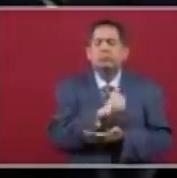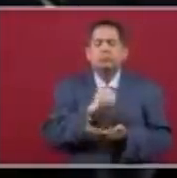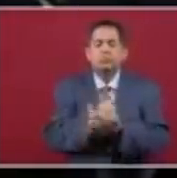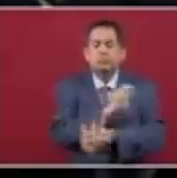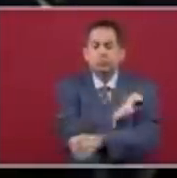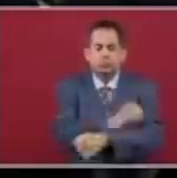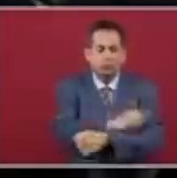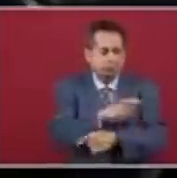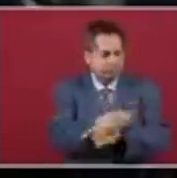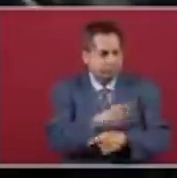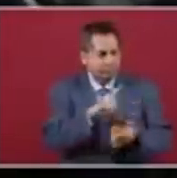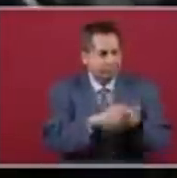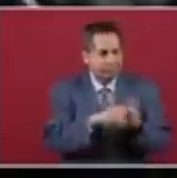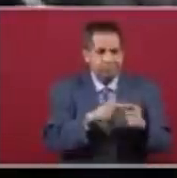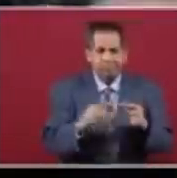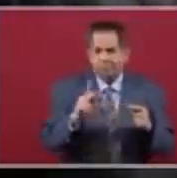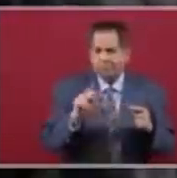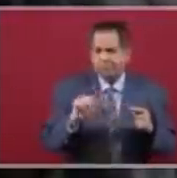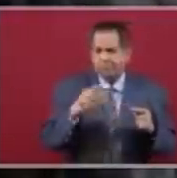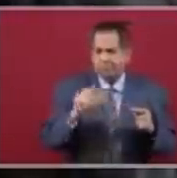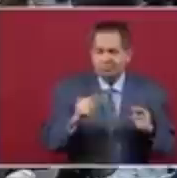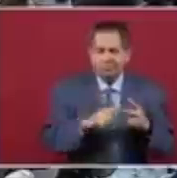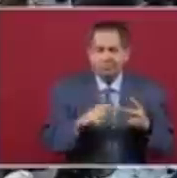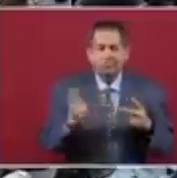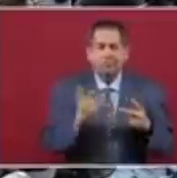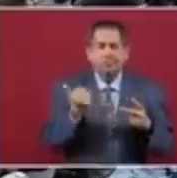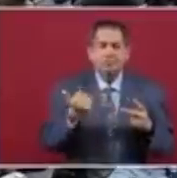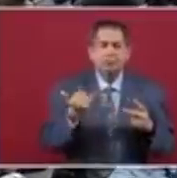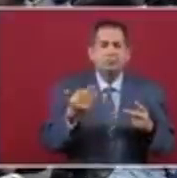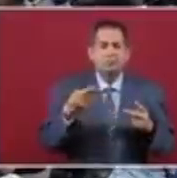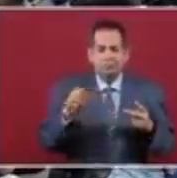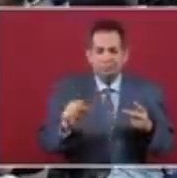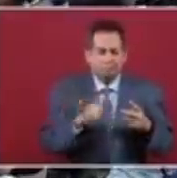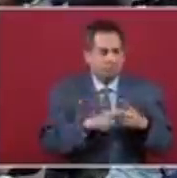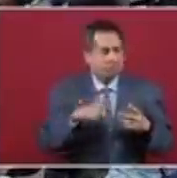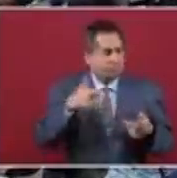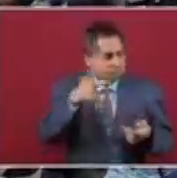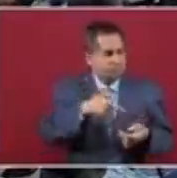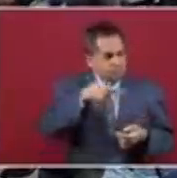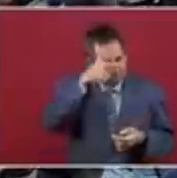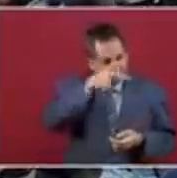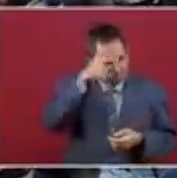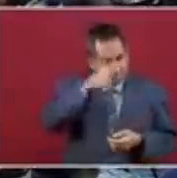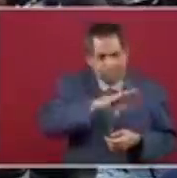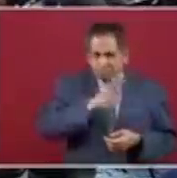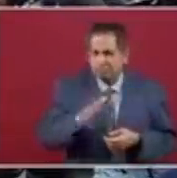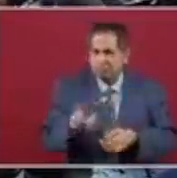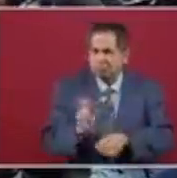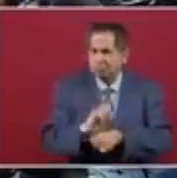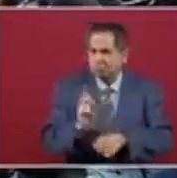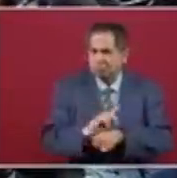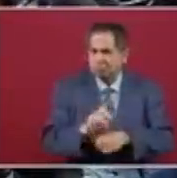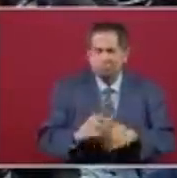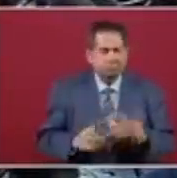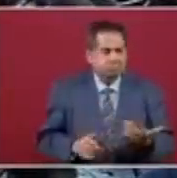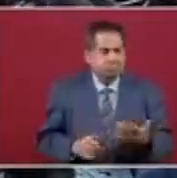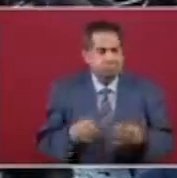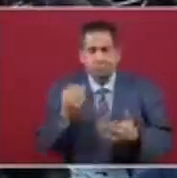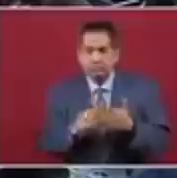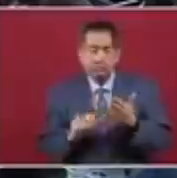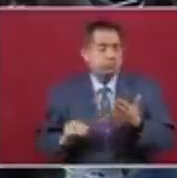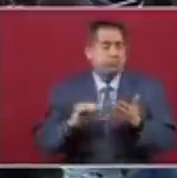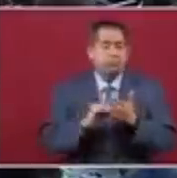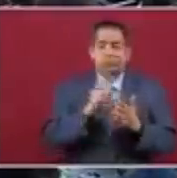contagia continuamente en Empalme y a Guaymas con situaciones, válgame, pues de muertos casi de manera cotidiana. No se incluyó a Sonora ni a